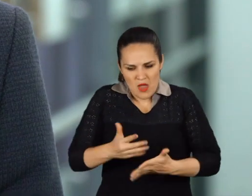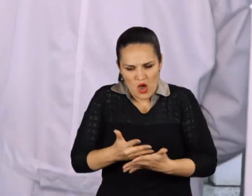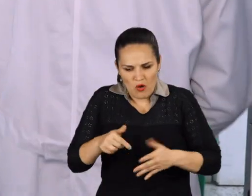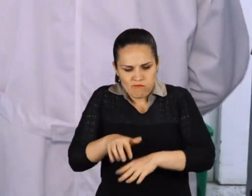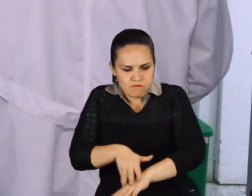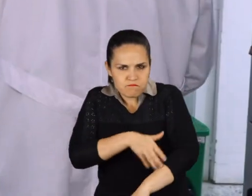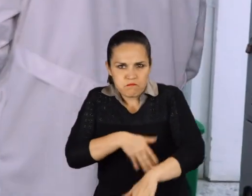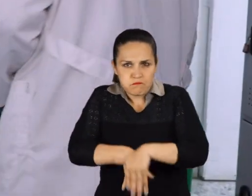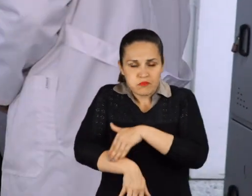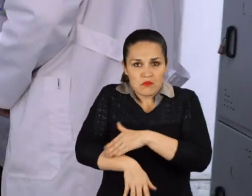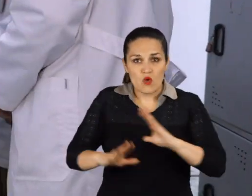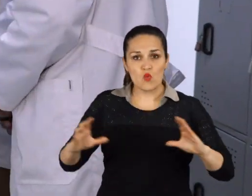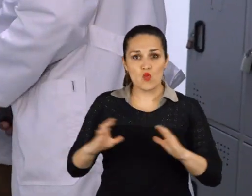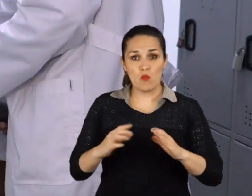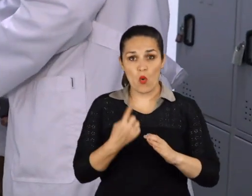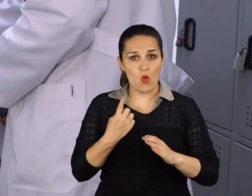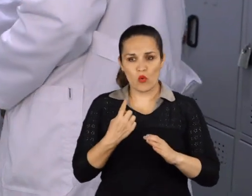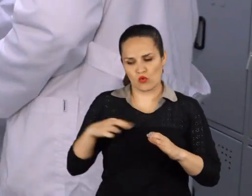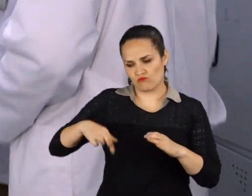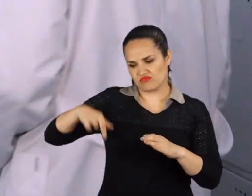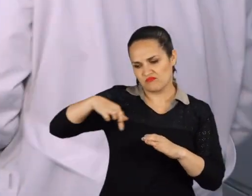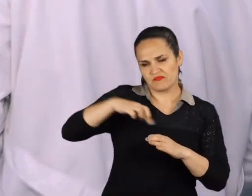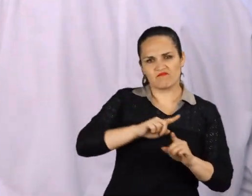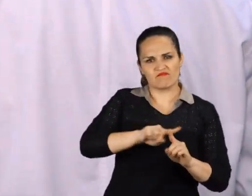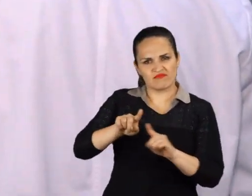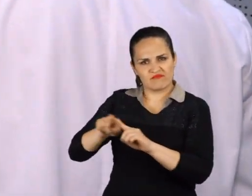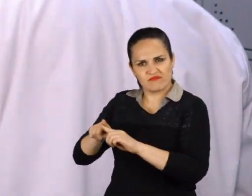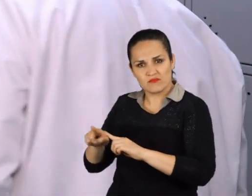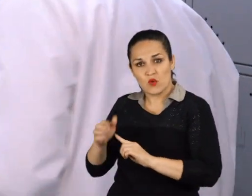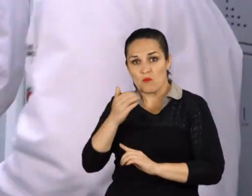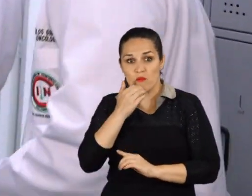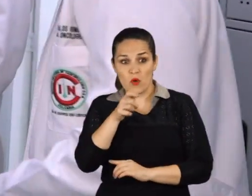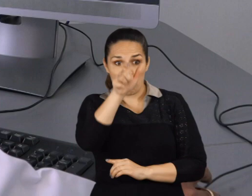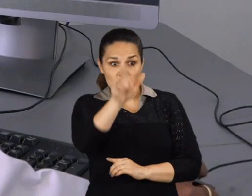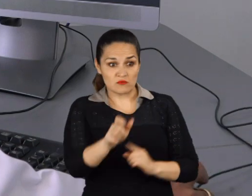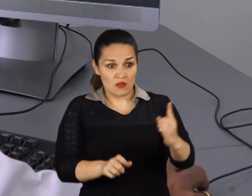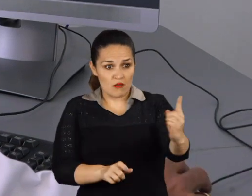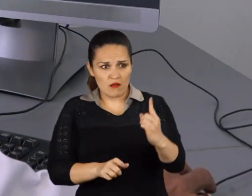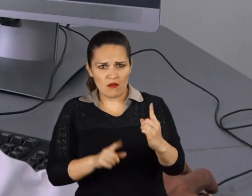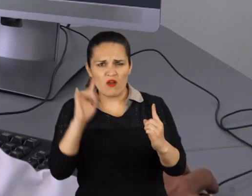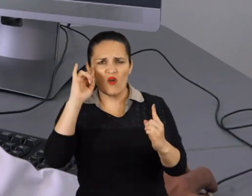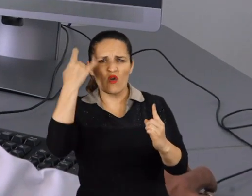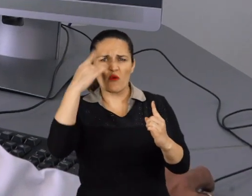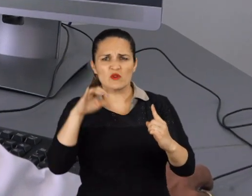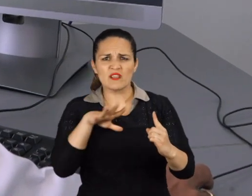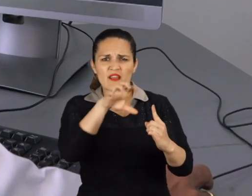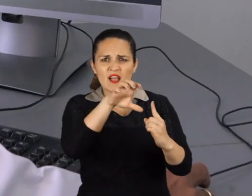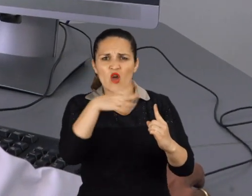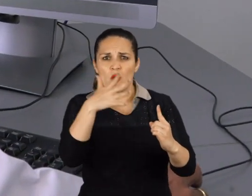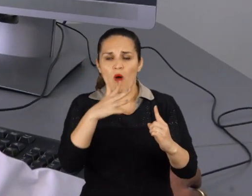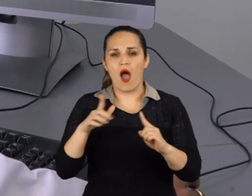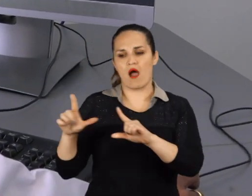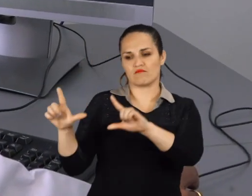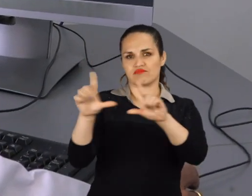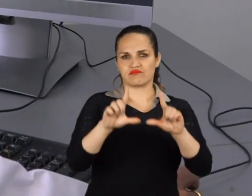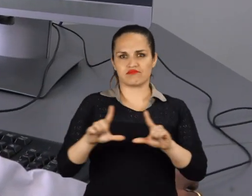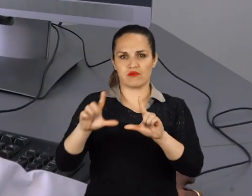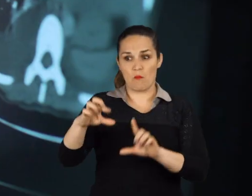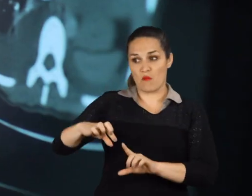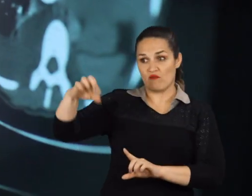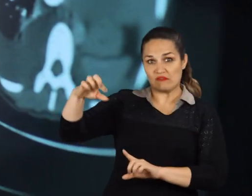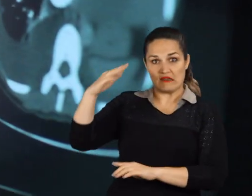manejo de varias disciplinas. Por ejemplo, para hacer el diagnóstico uno necesita un radiólogo entrenado en patología